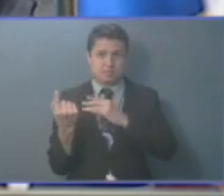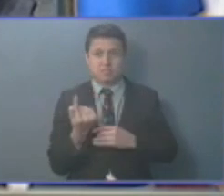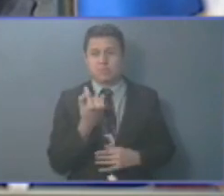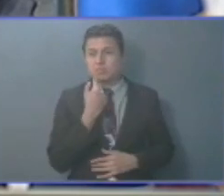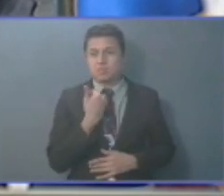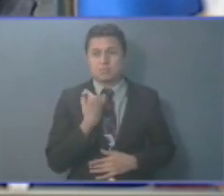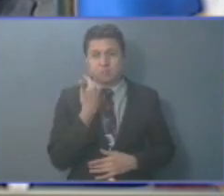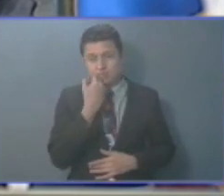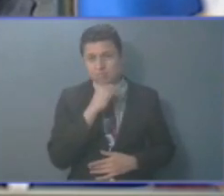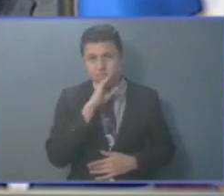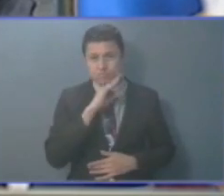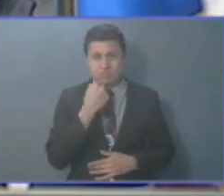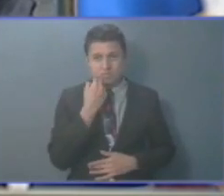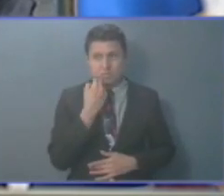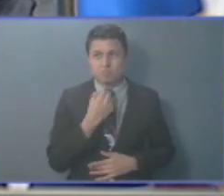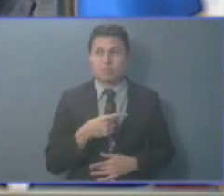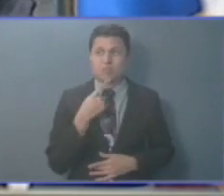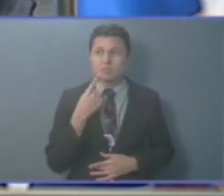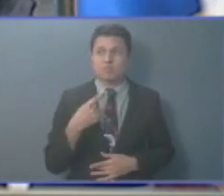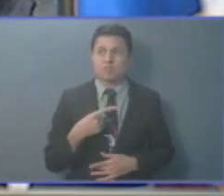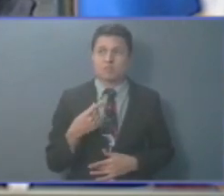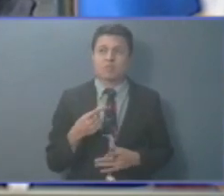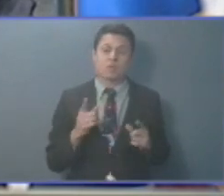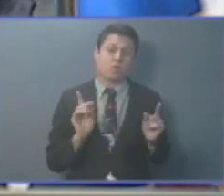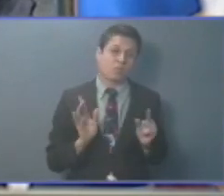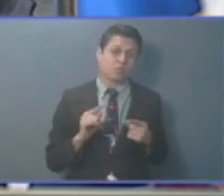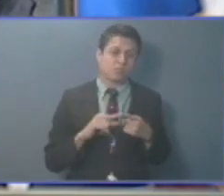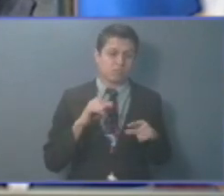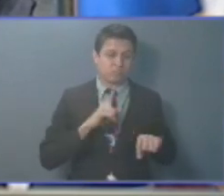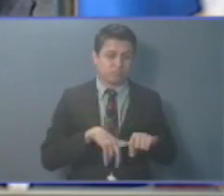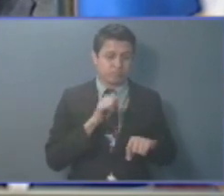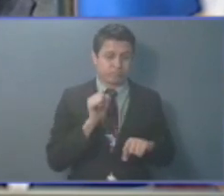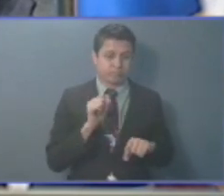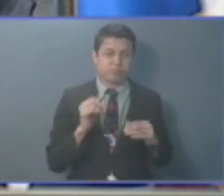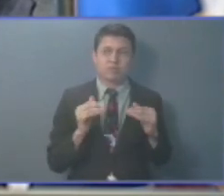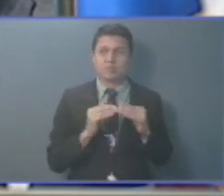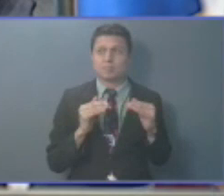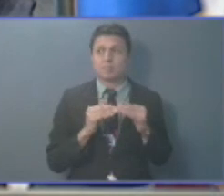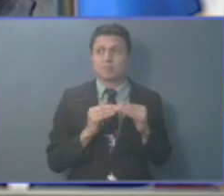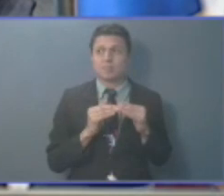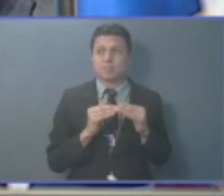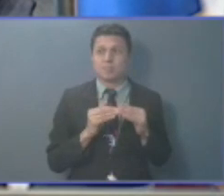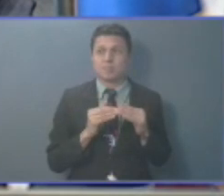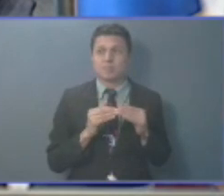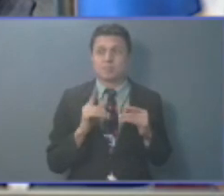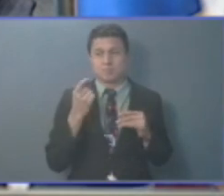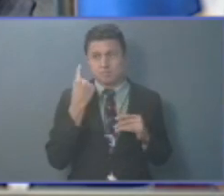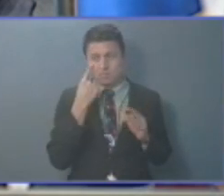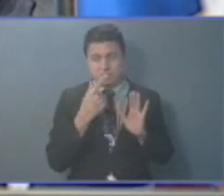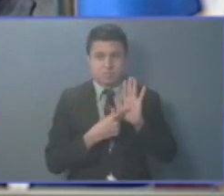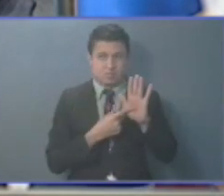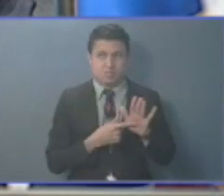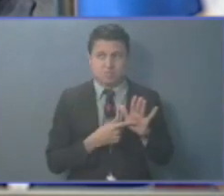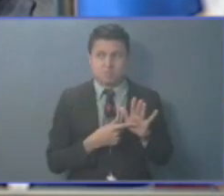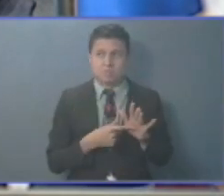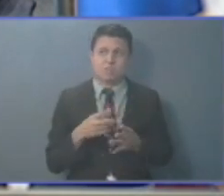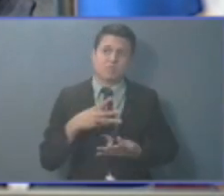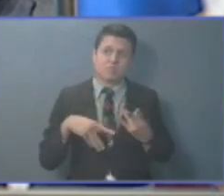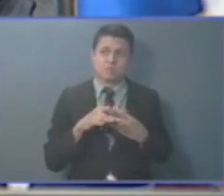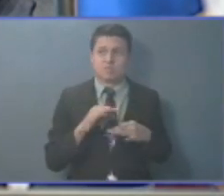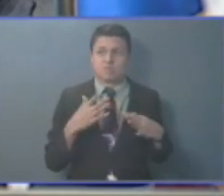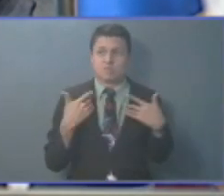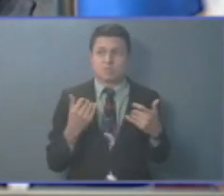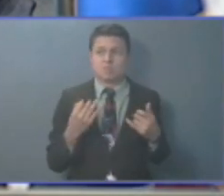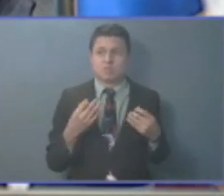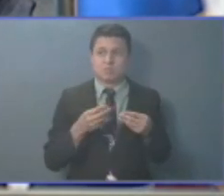que padezcan de enfermedades sujetas a declaración obligatoria o que sean cuarentenables, así como aquellas que, aún sin presentar manifestaciones clínicas de ellas,